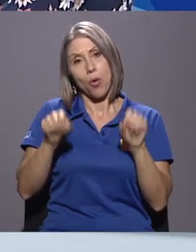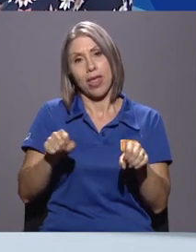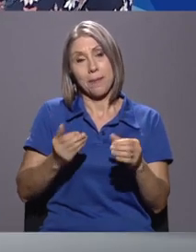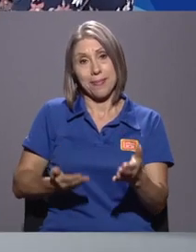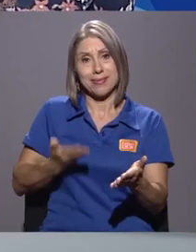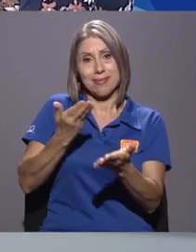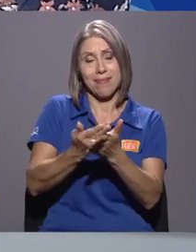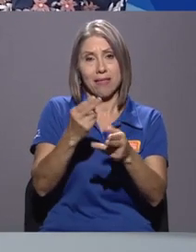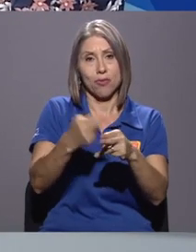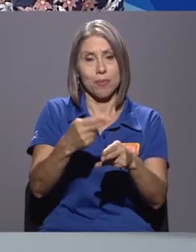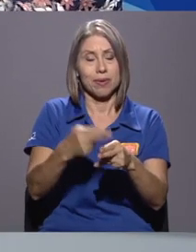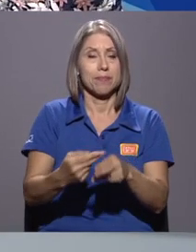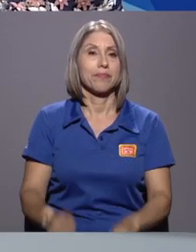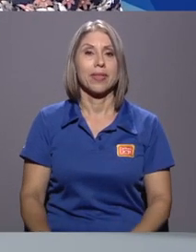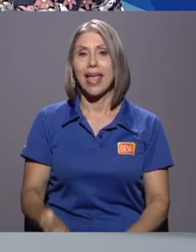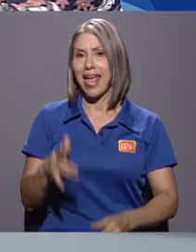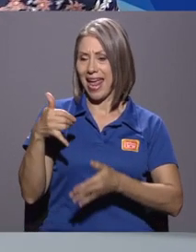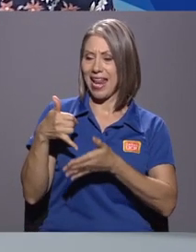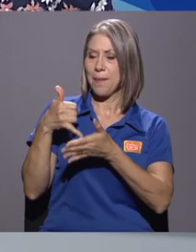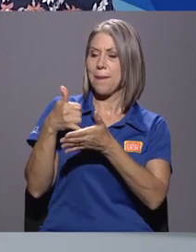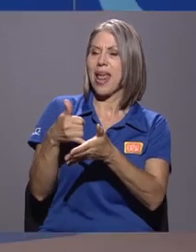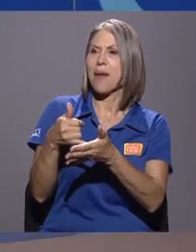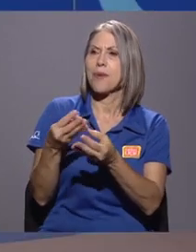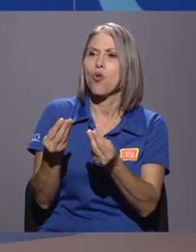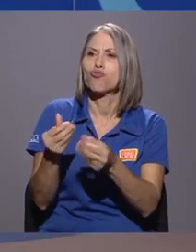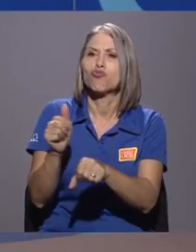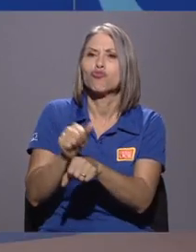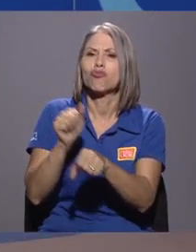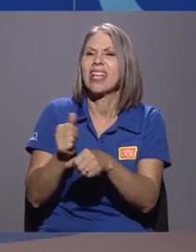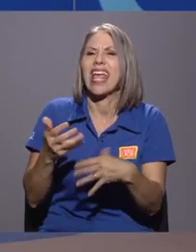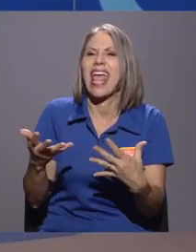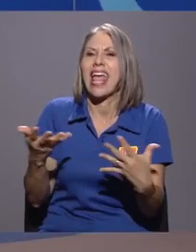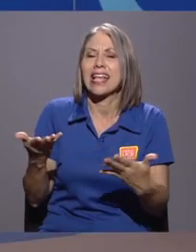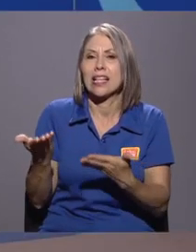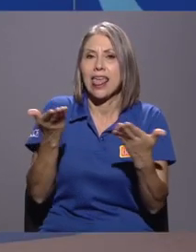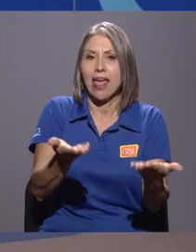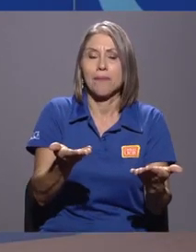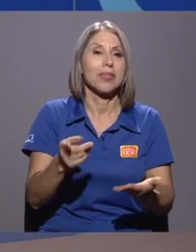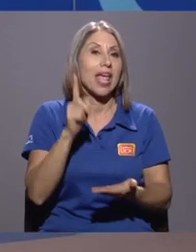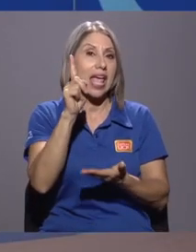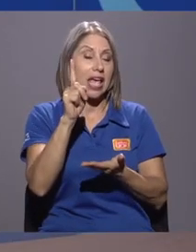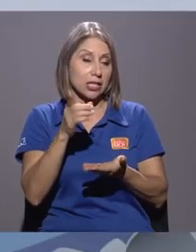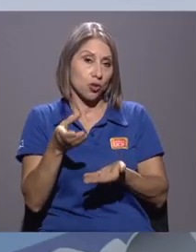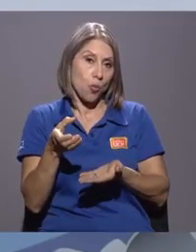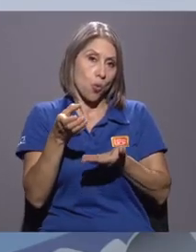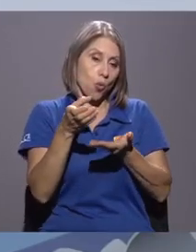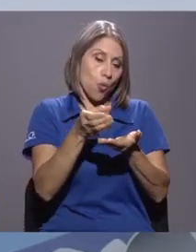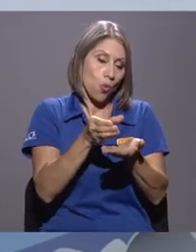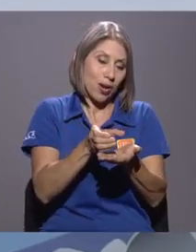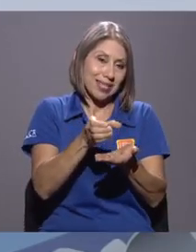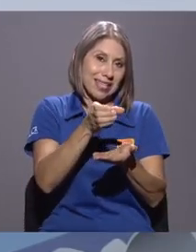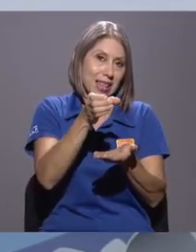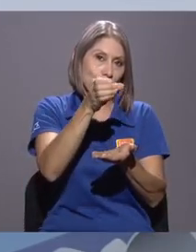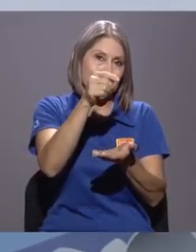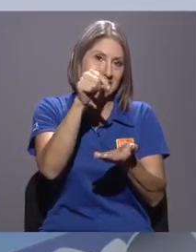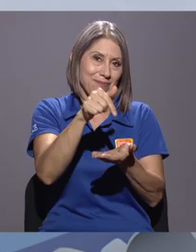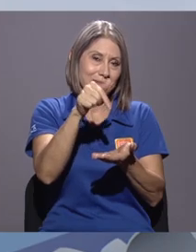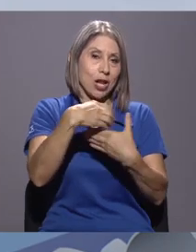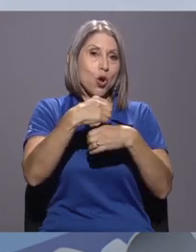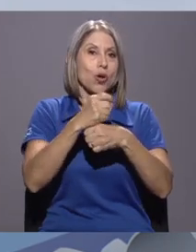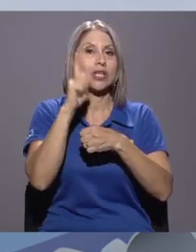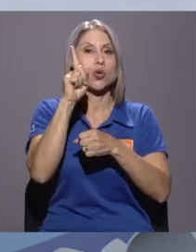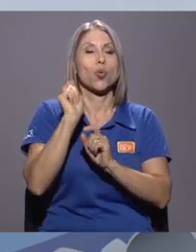el premio ya físicamente hablando que es lo que les dan es una estatuilla que hizo un escultor costarricense don